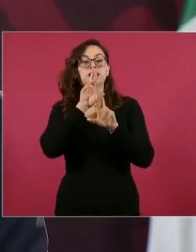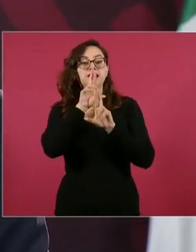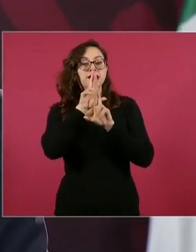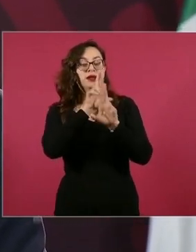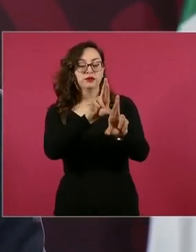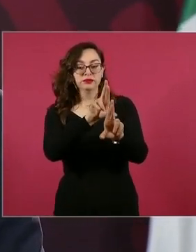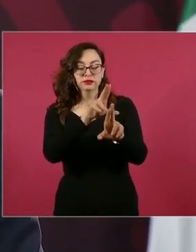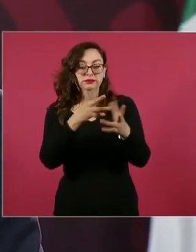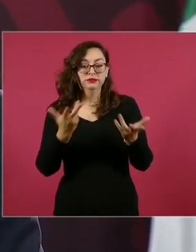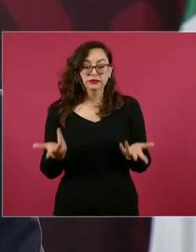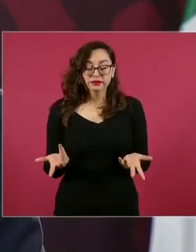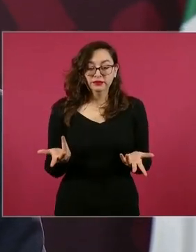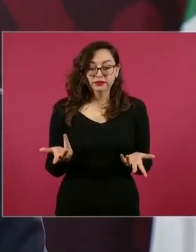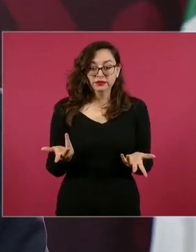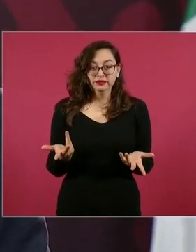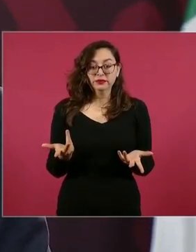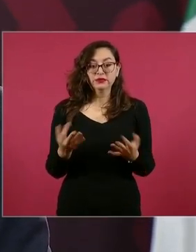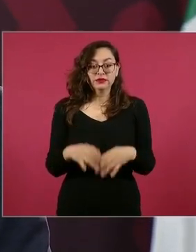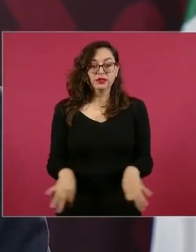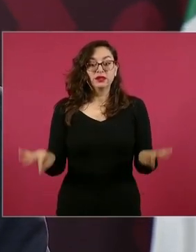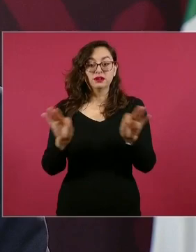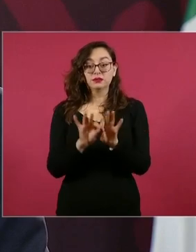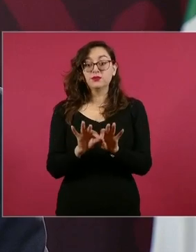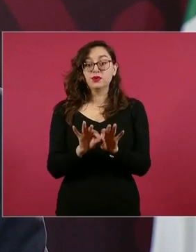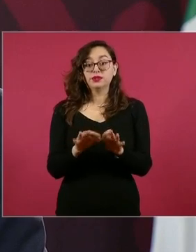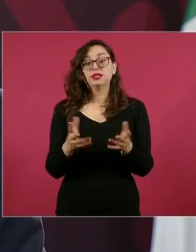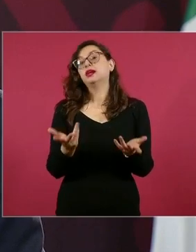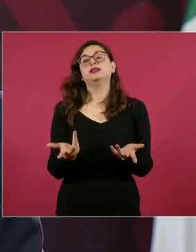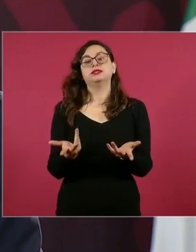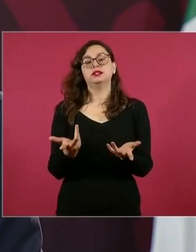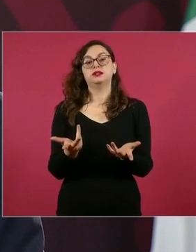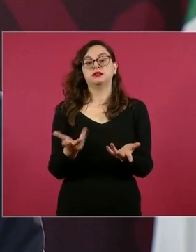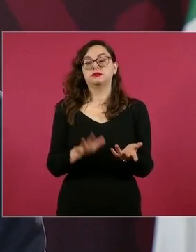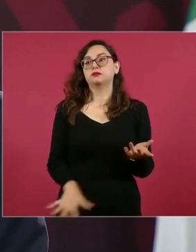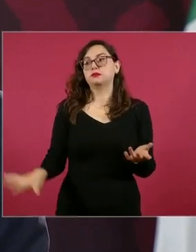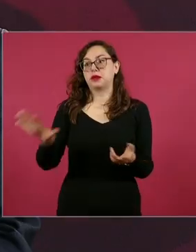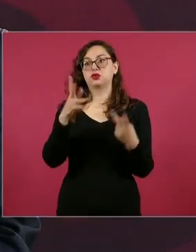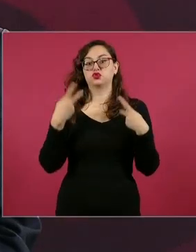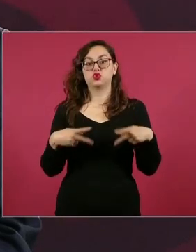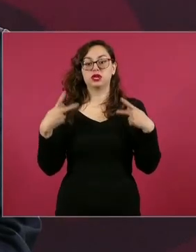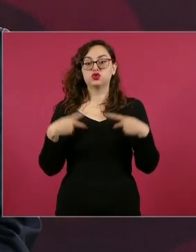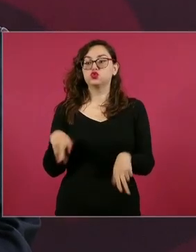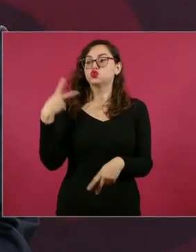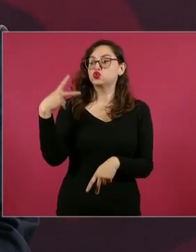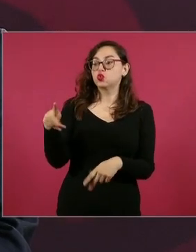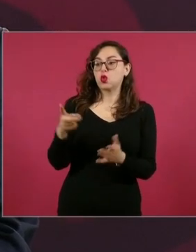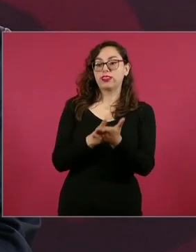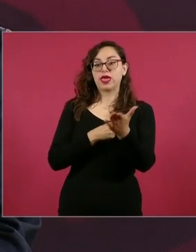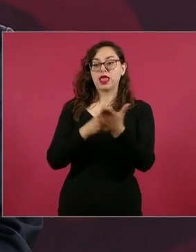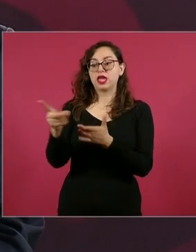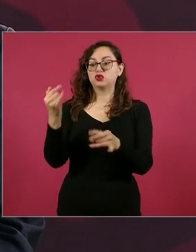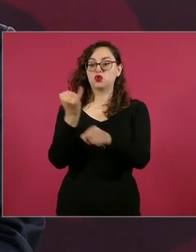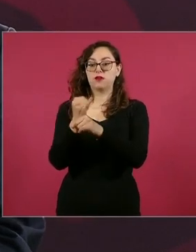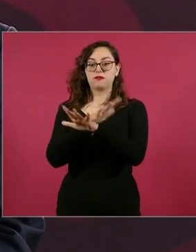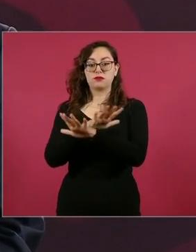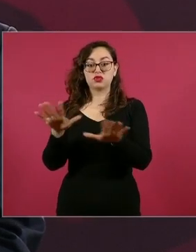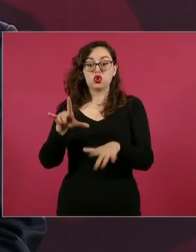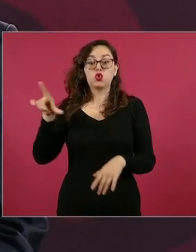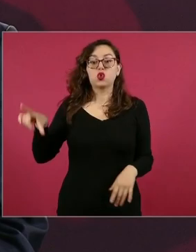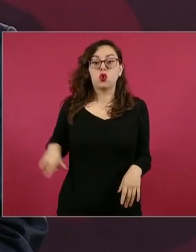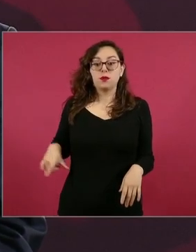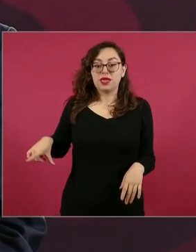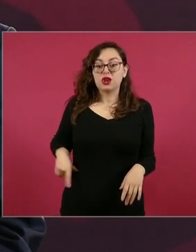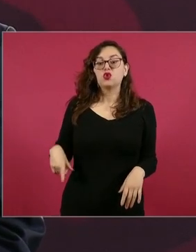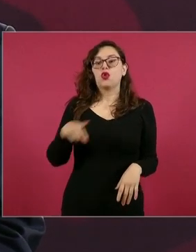existe el derecho a la información el gobierno tiene que